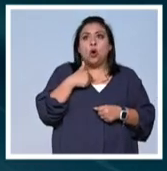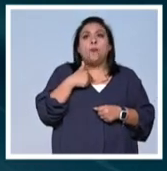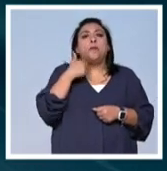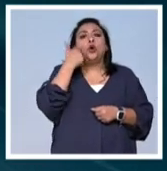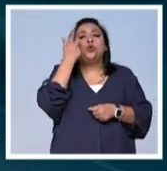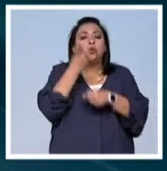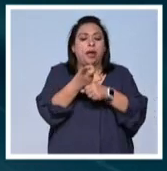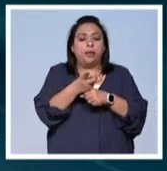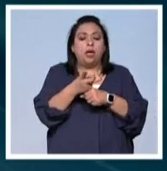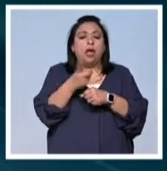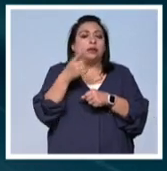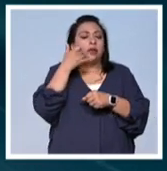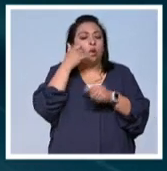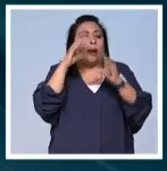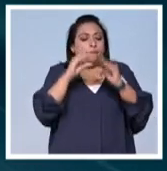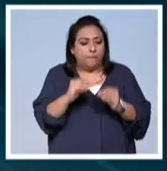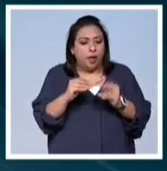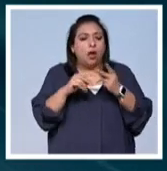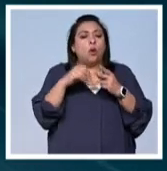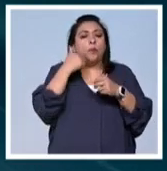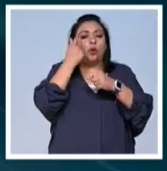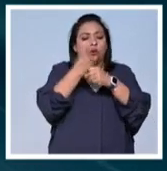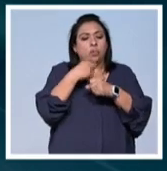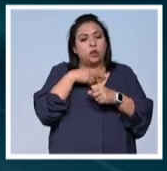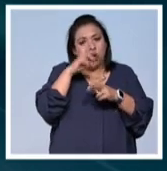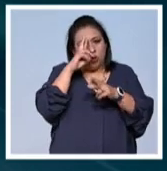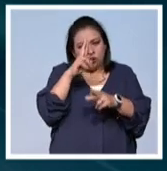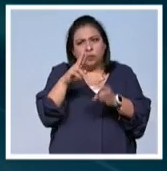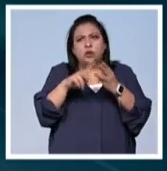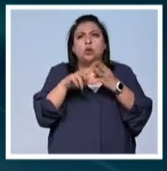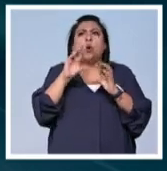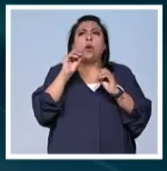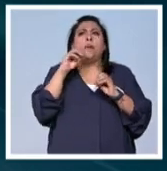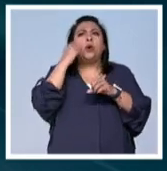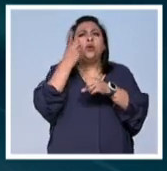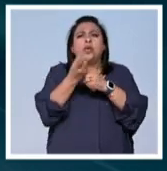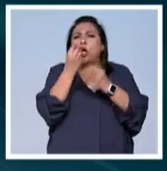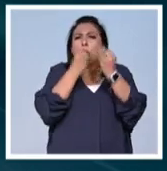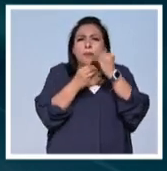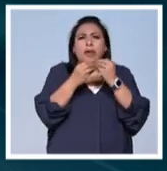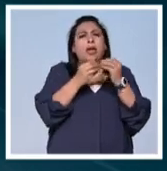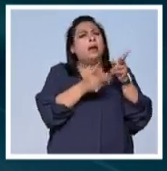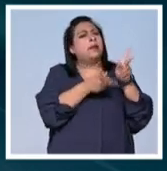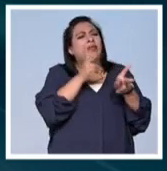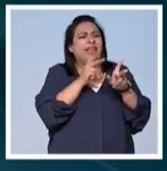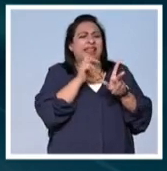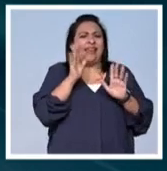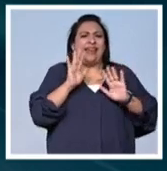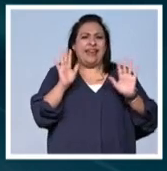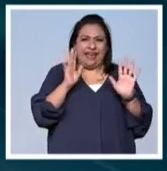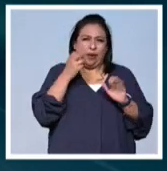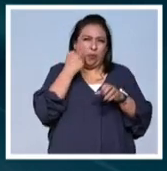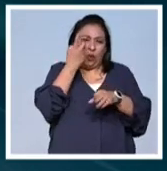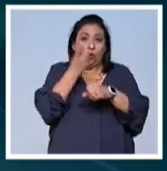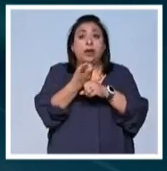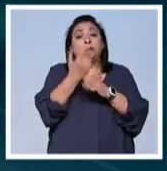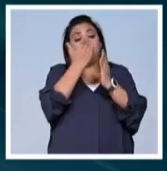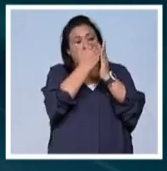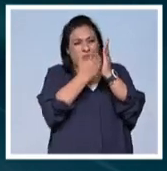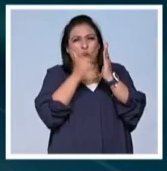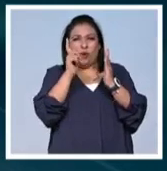por mi voluntad voy a respetar por mi voluntad lo voy a estar comiendo ni hablando ni Guau no dentro de las cláusulas